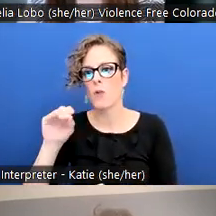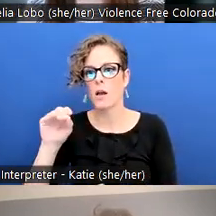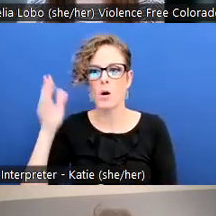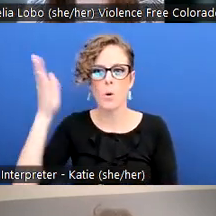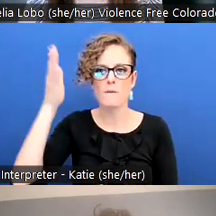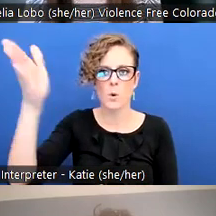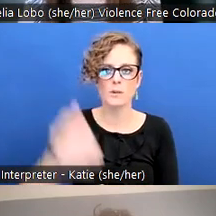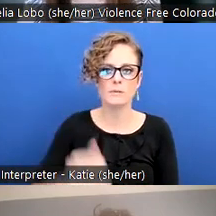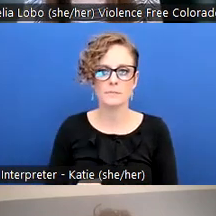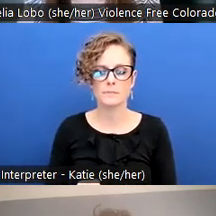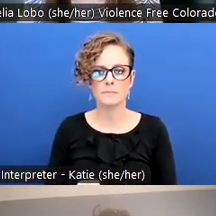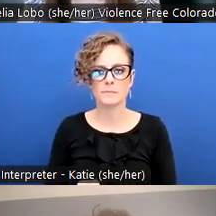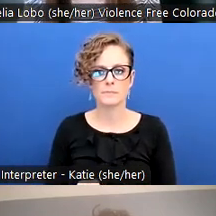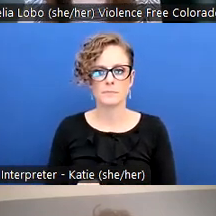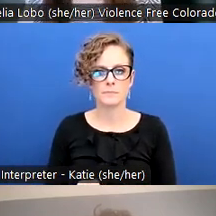Colorado.